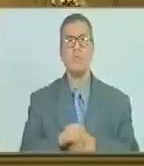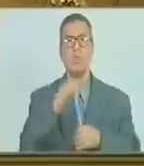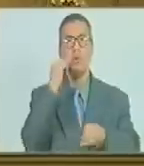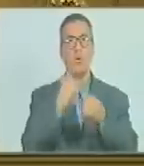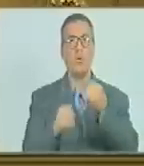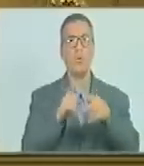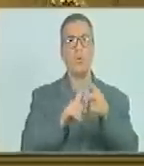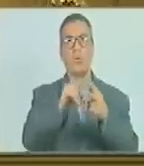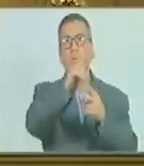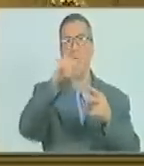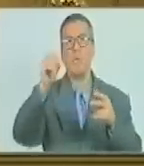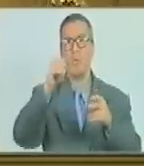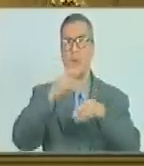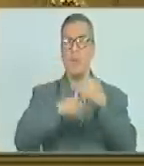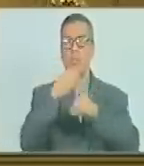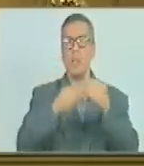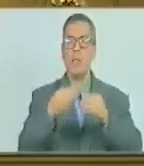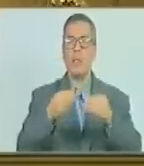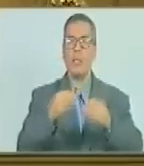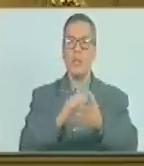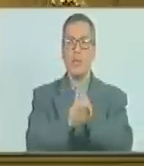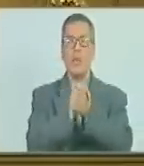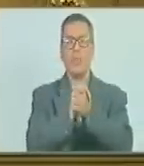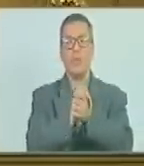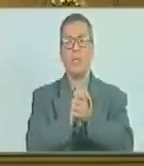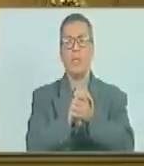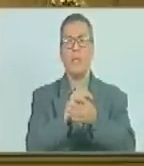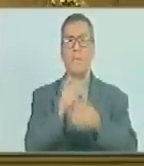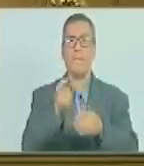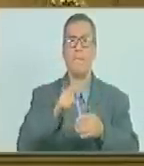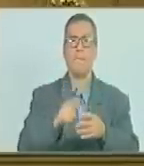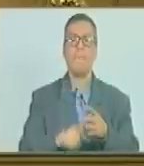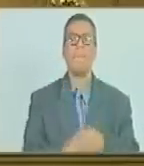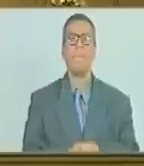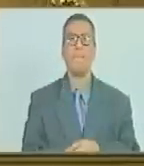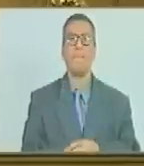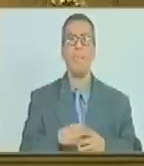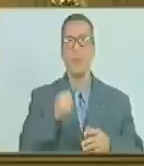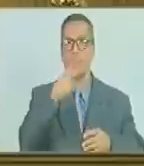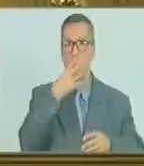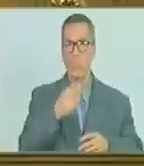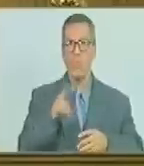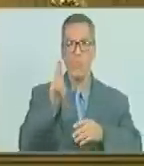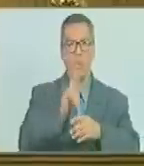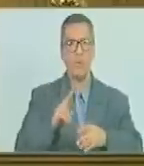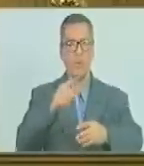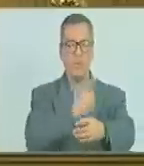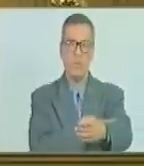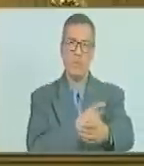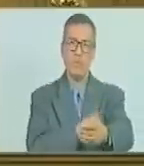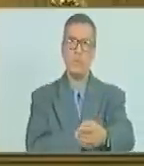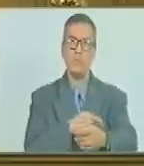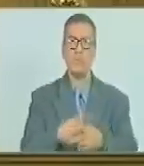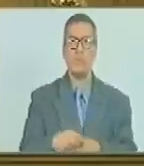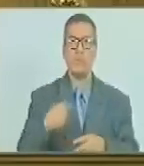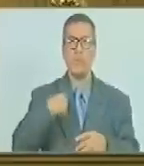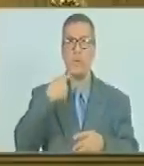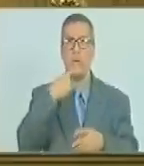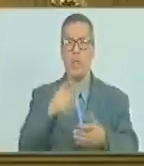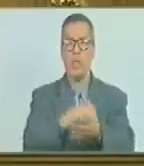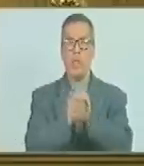últimos 20 años los que han estrechado los lazos de amistad. Para el buen musulmán, elegir un